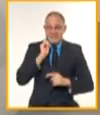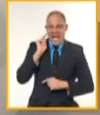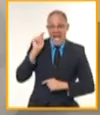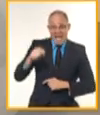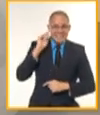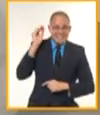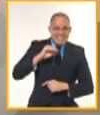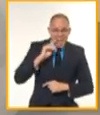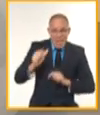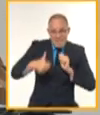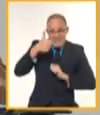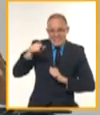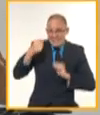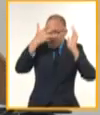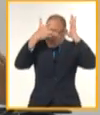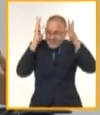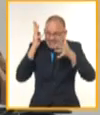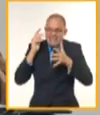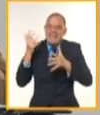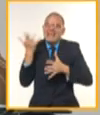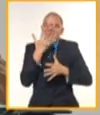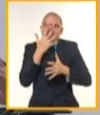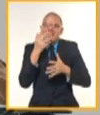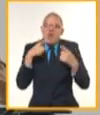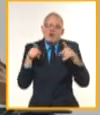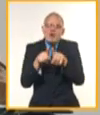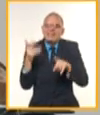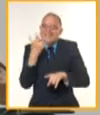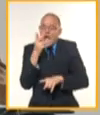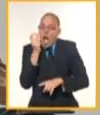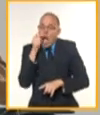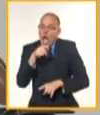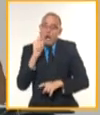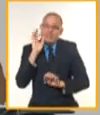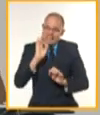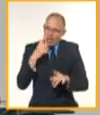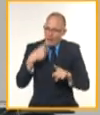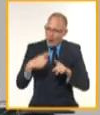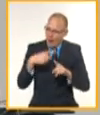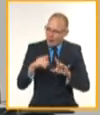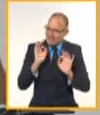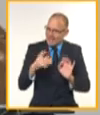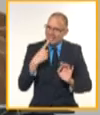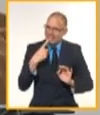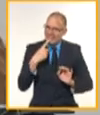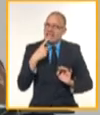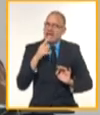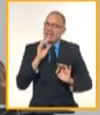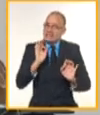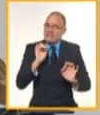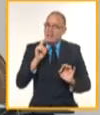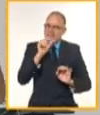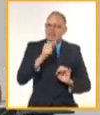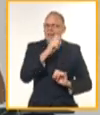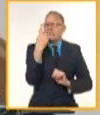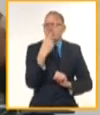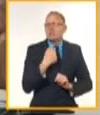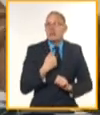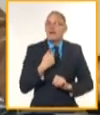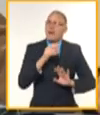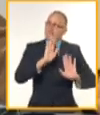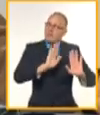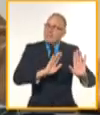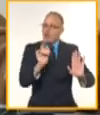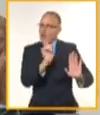vocero de la presidencia, que cada vez que le preguntan dice no fue así. Y entonces, ¿cómo tú vas a negar algo